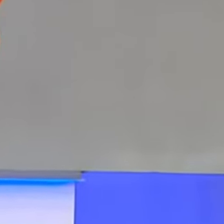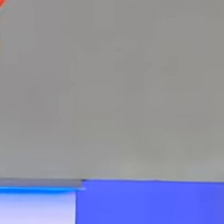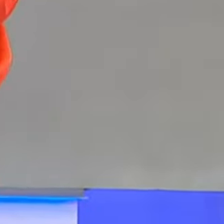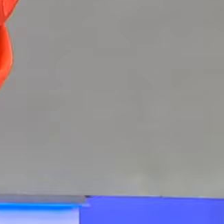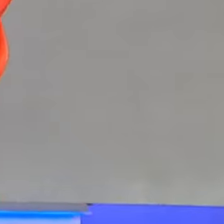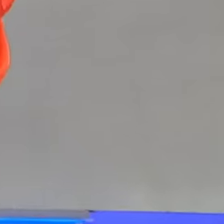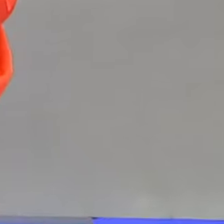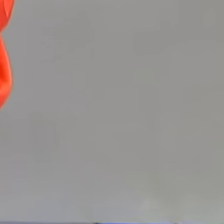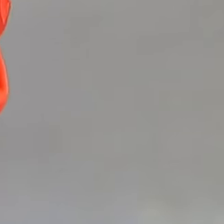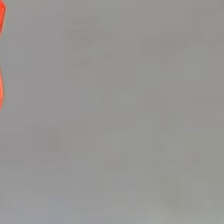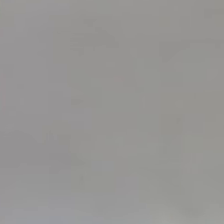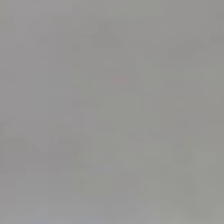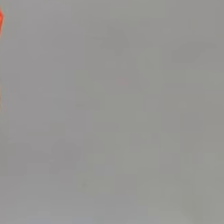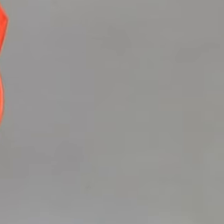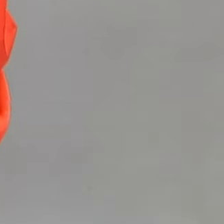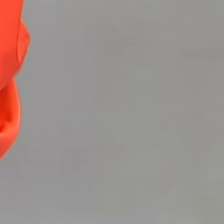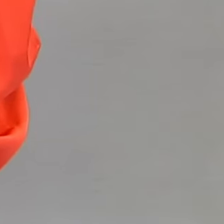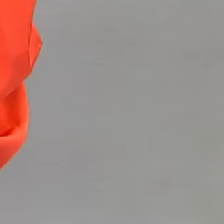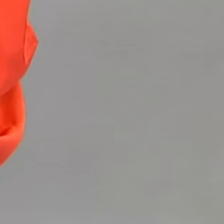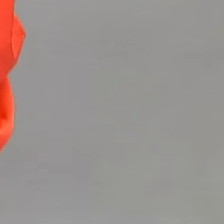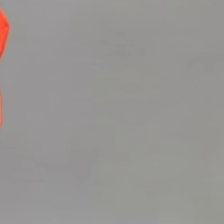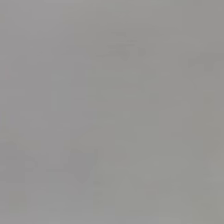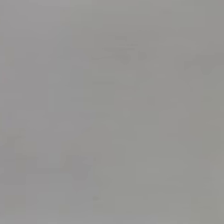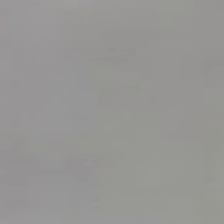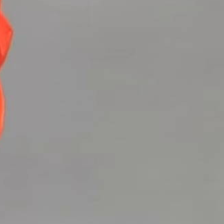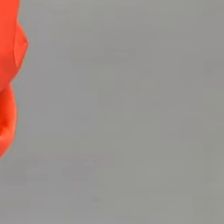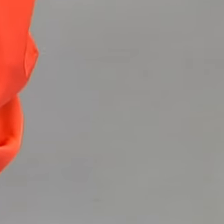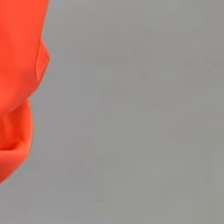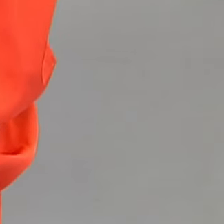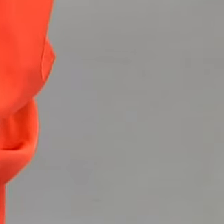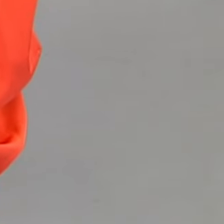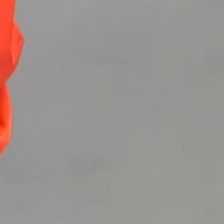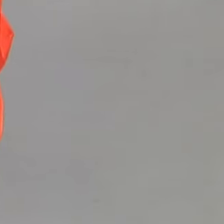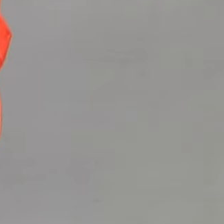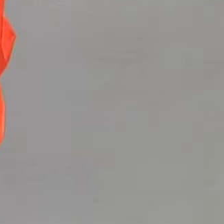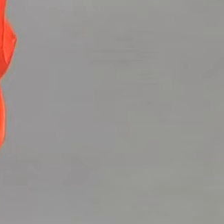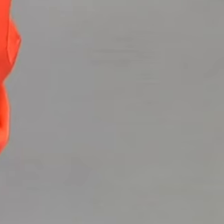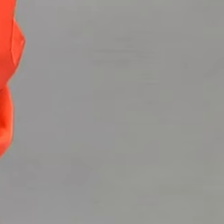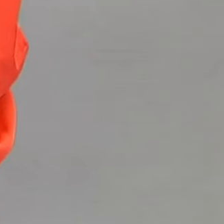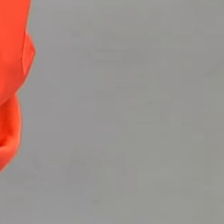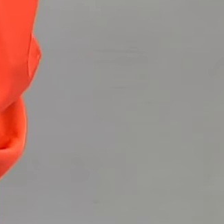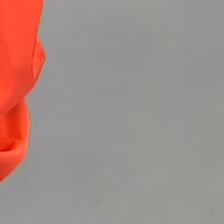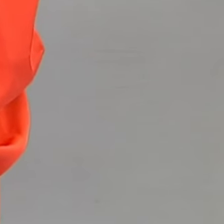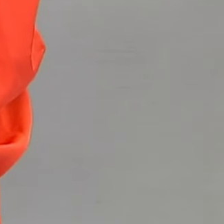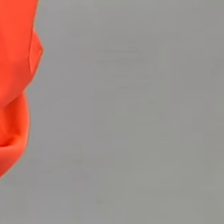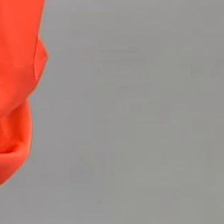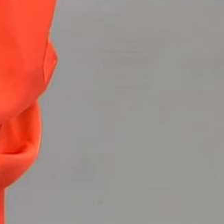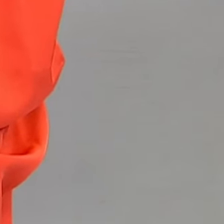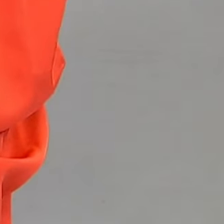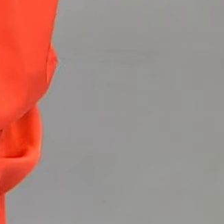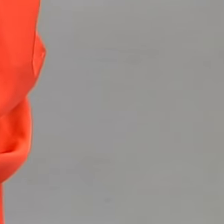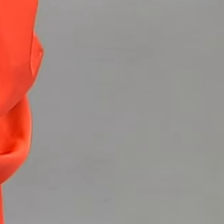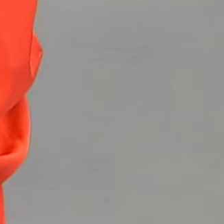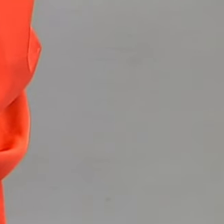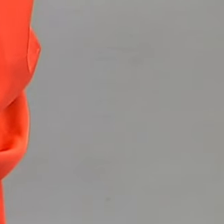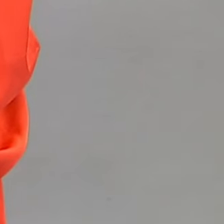sistema asistencialista que sabemos que tiene en el país. ¿Qué opinión le merece esto? ¿Realmente favorece, desfavorece luces y sombras de este sistema y lo que dijo